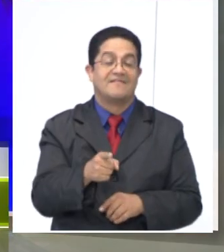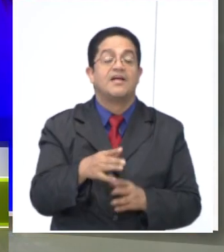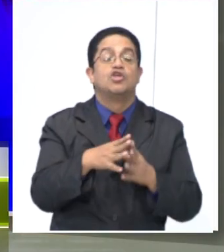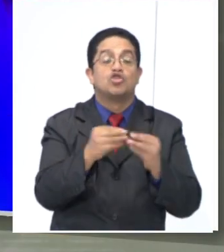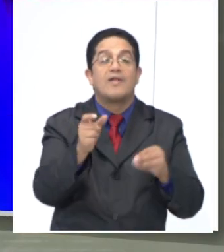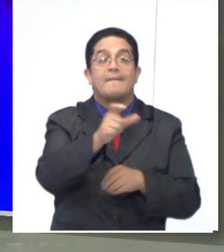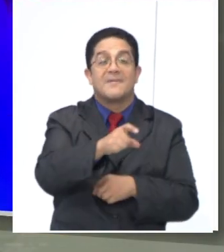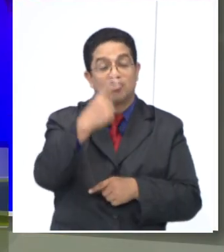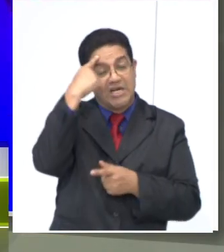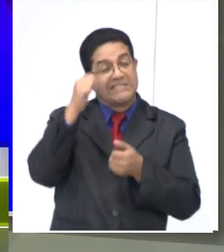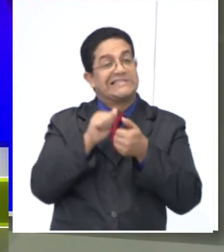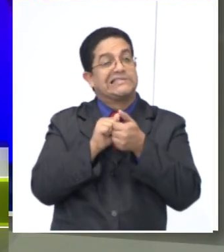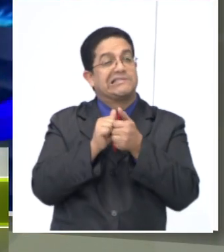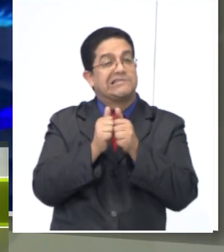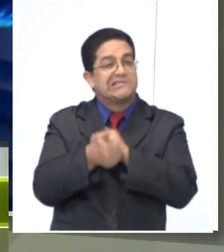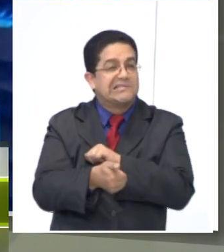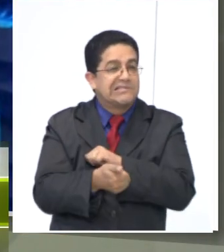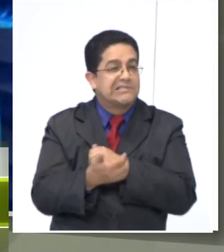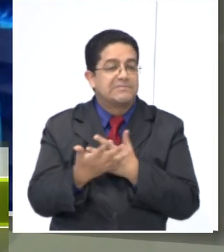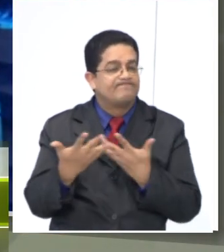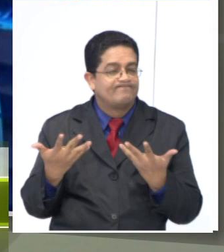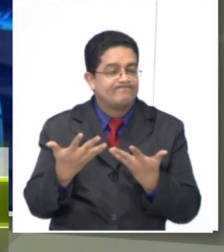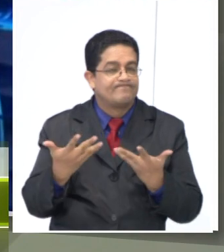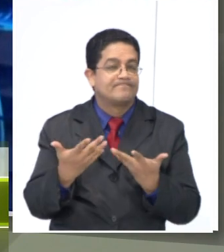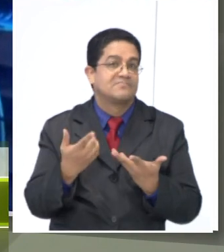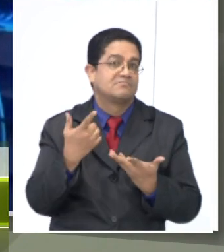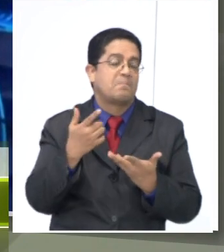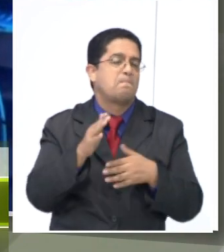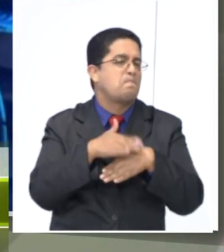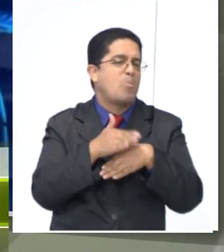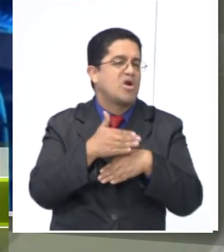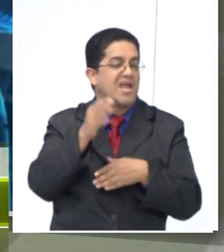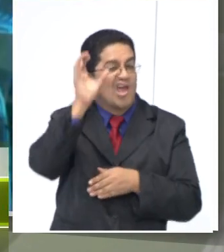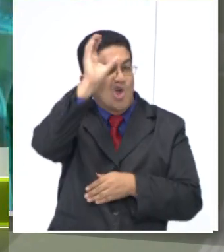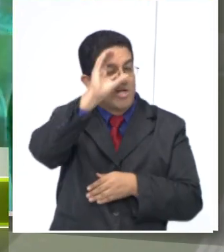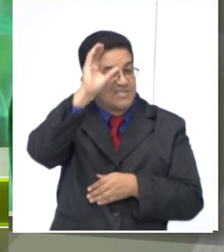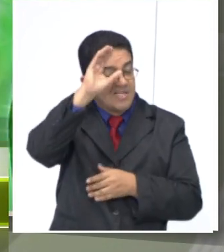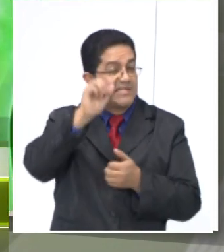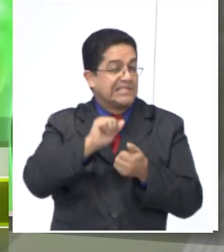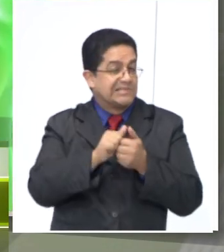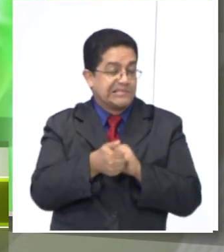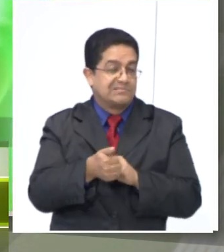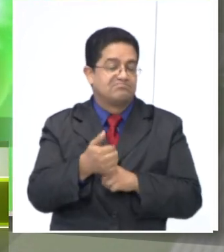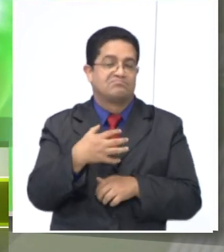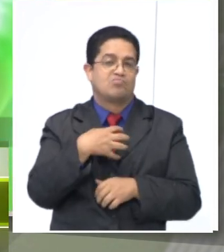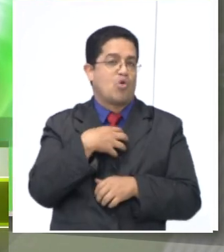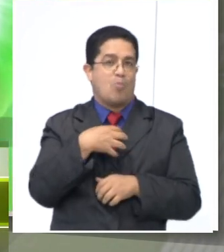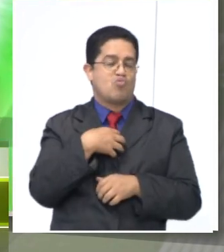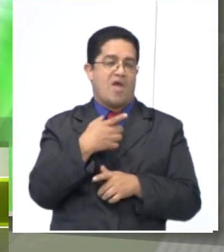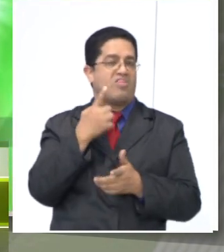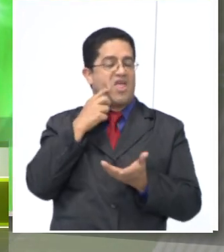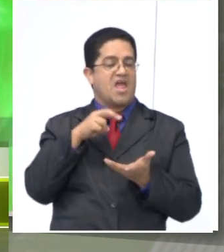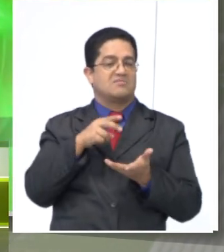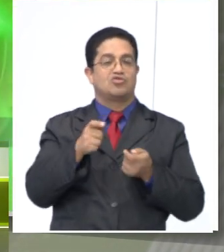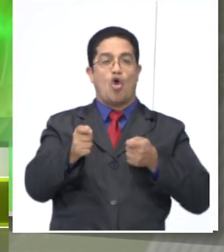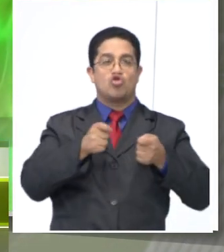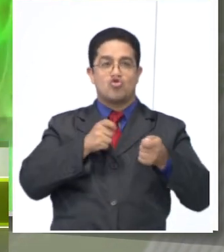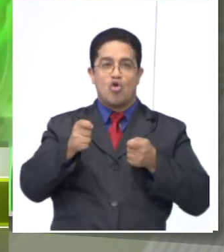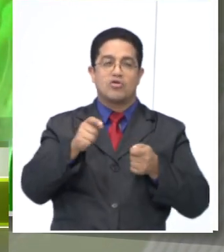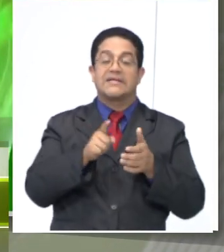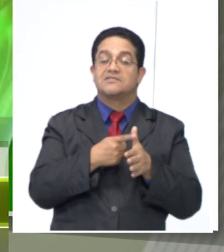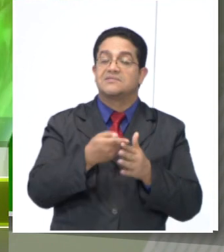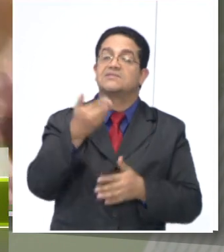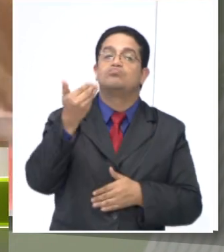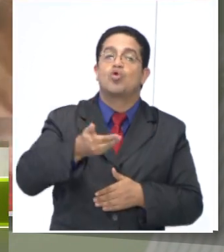tenga alteración del nivel de conciencia se supone que no está consciente, valga la redundancia, y no puede deglutir por sus propios medios. Por lo tanto, lo importante